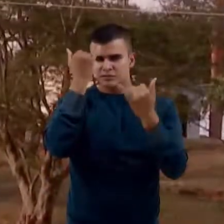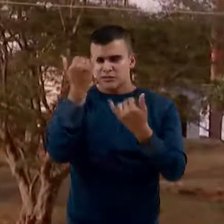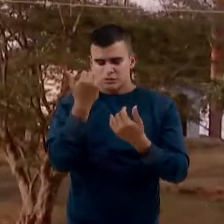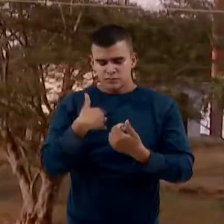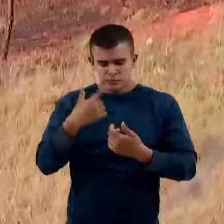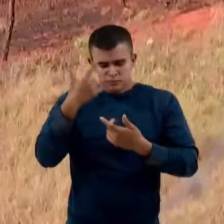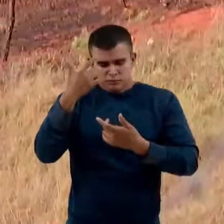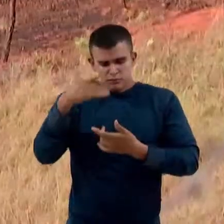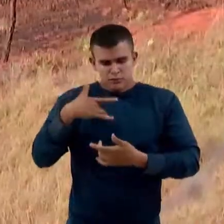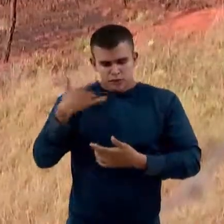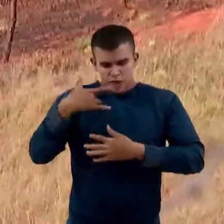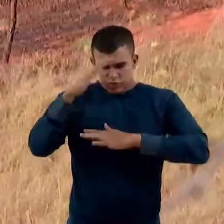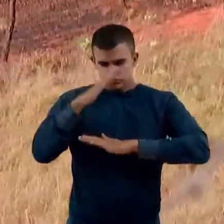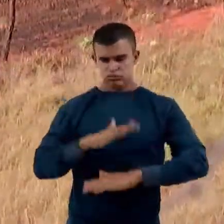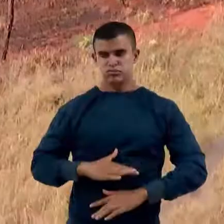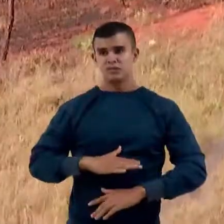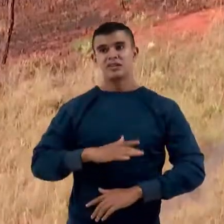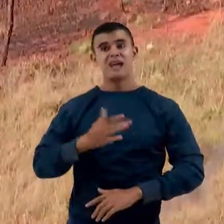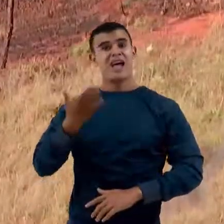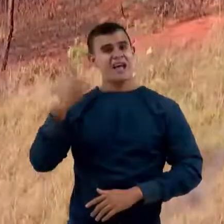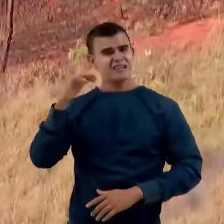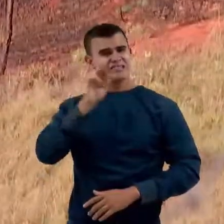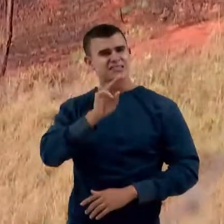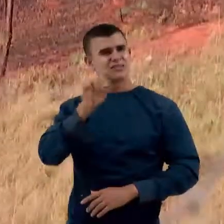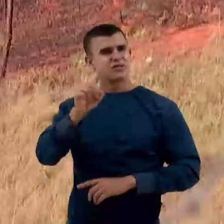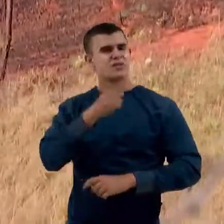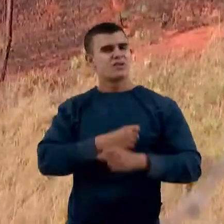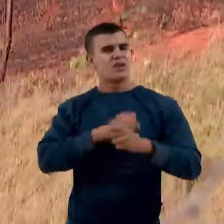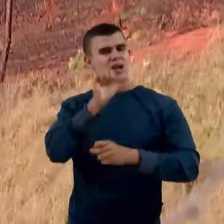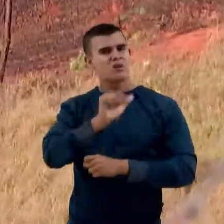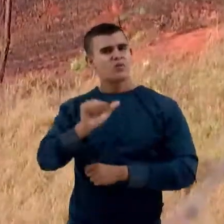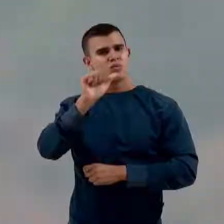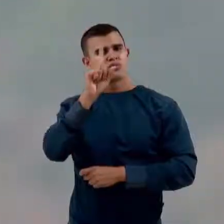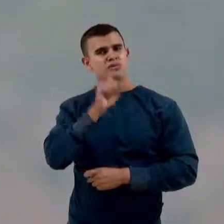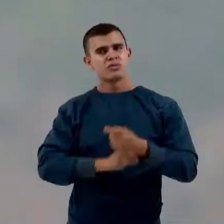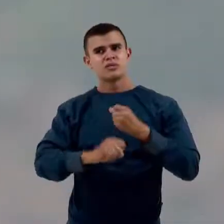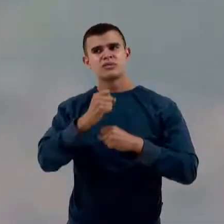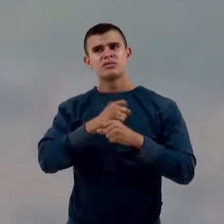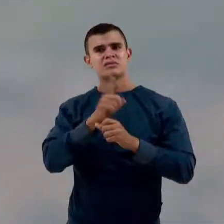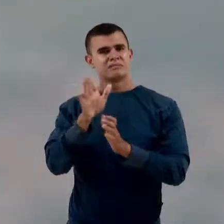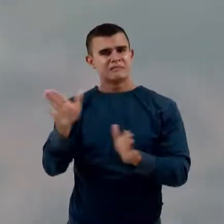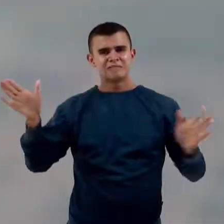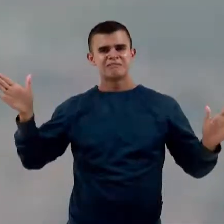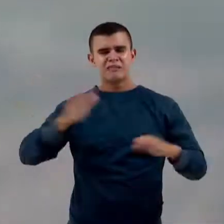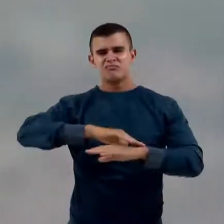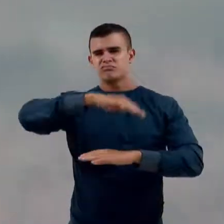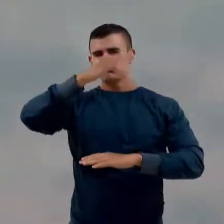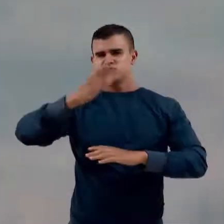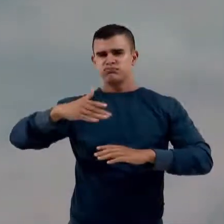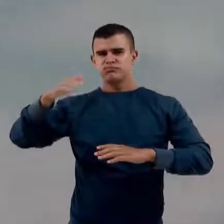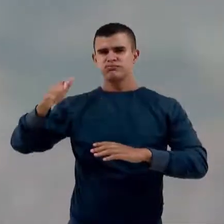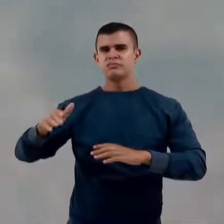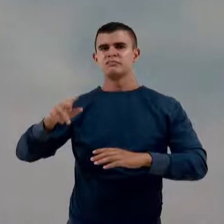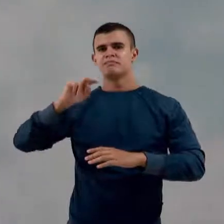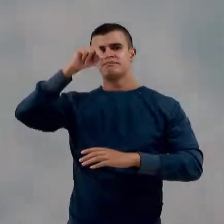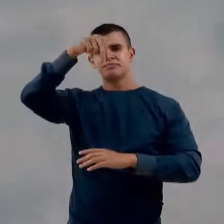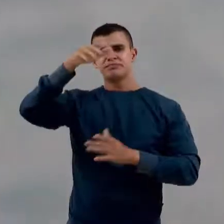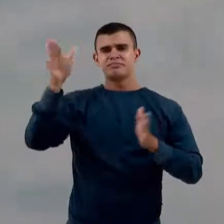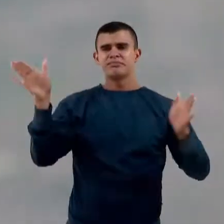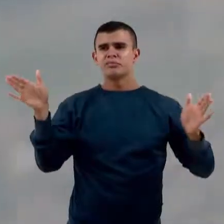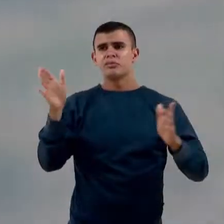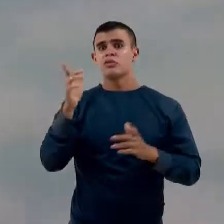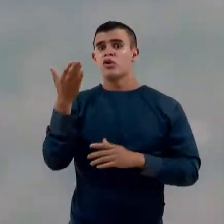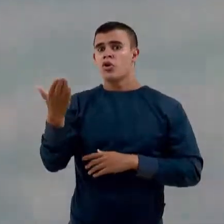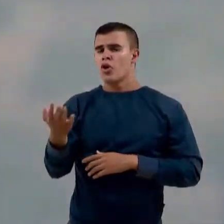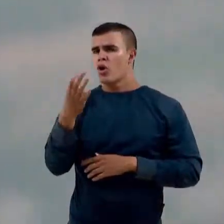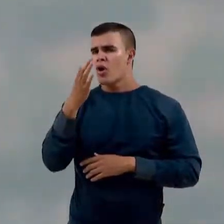qué piensa de las campañas que se han venido desarrollando para su recuperación, mientras que Germán enfatizó cómo desde la compañía para la que él